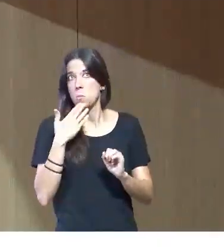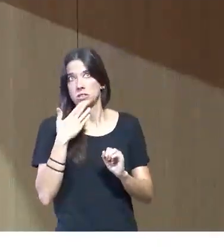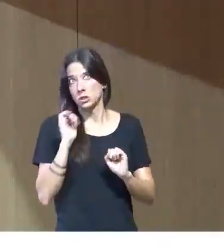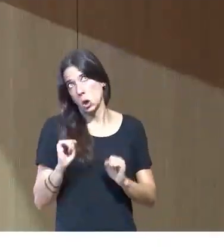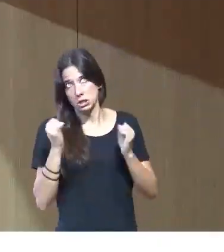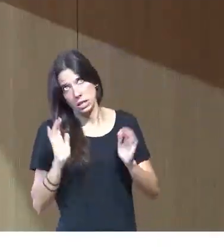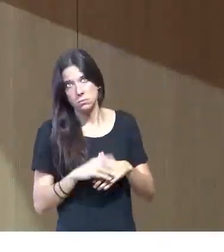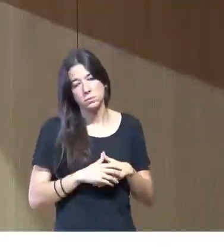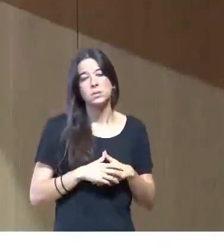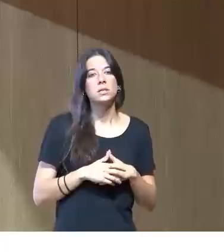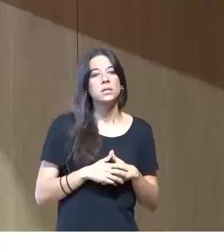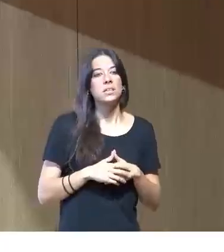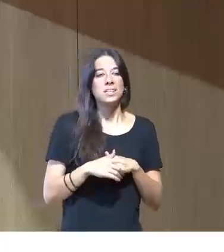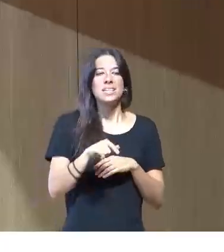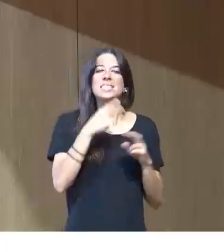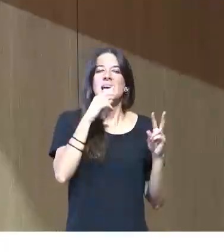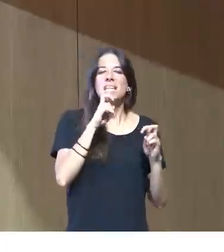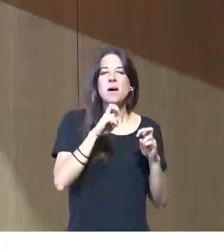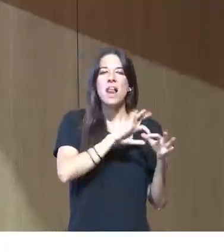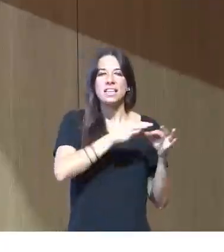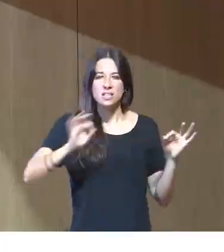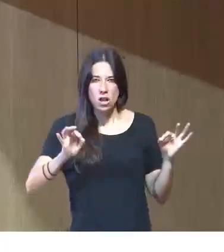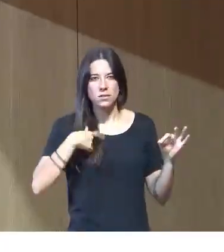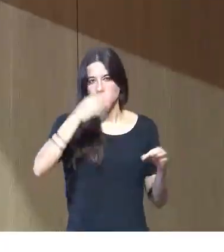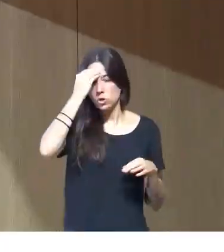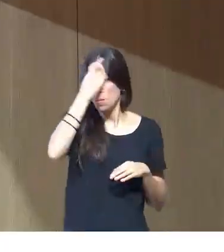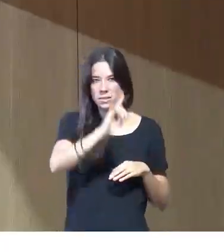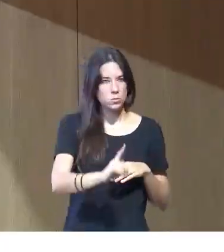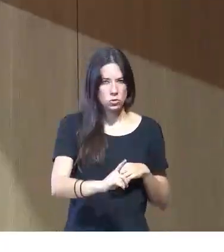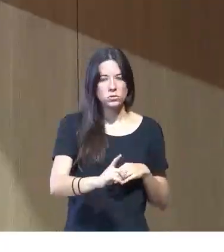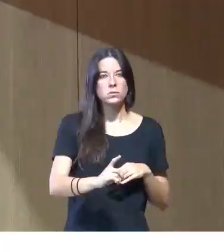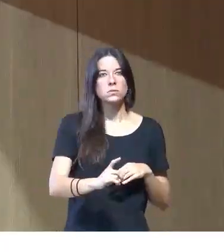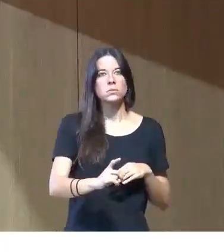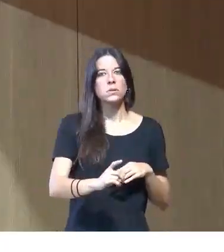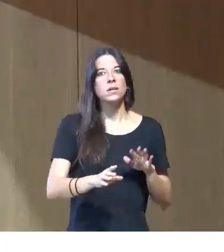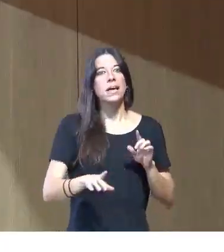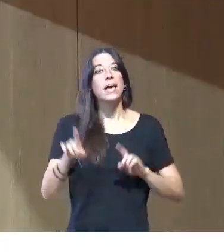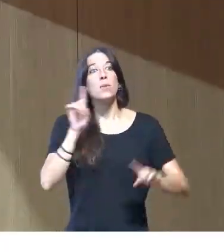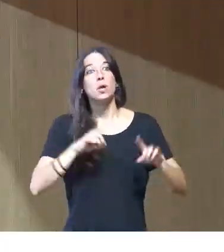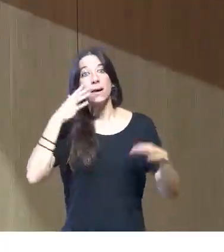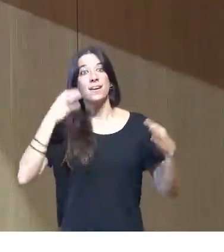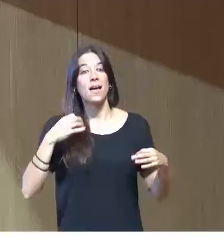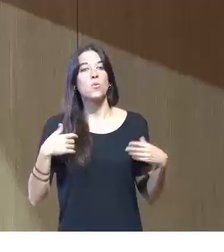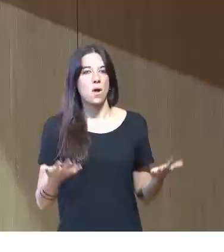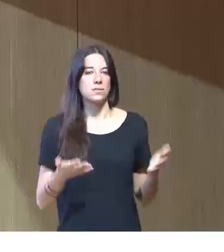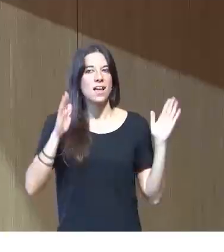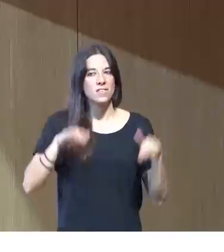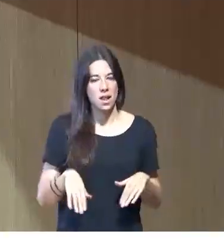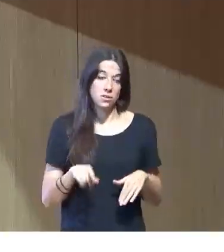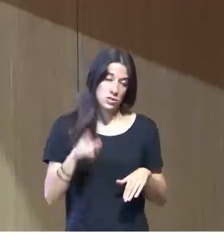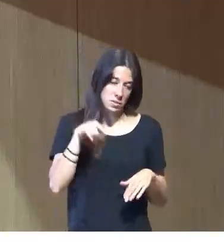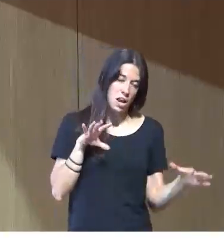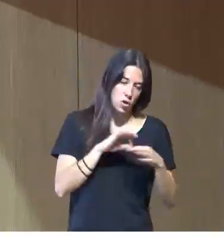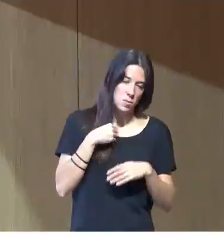el no tener en cuenta todo este tema de las interseccionalidades lo que el problema en Sí es que al final y tiene que ver con esto que